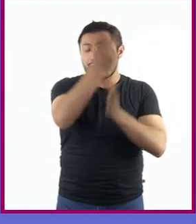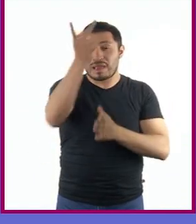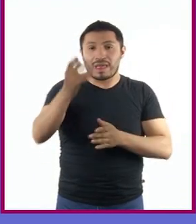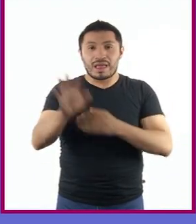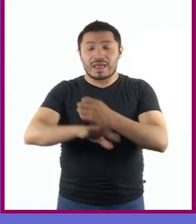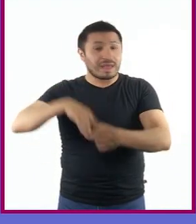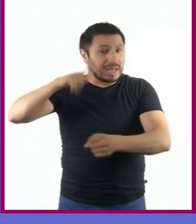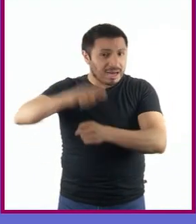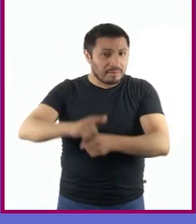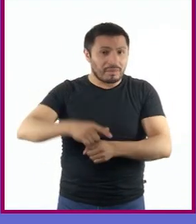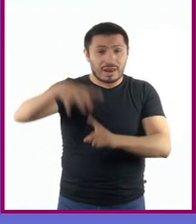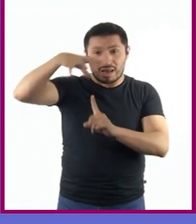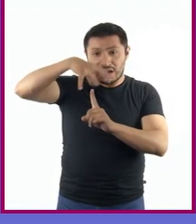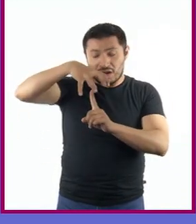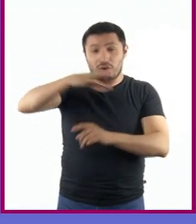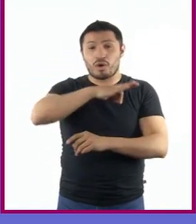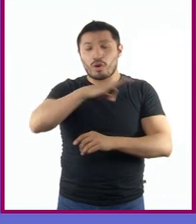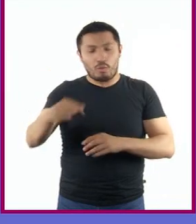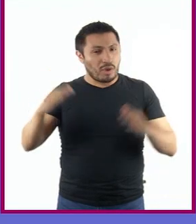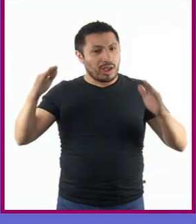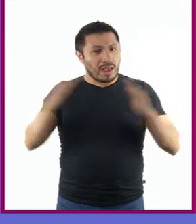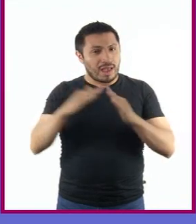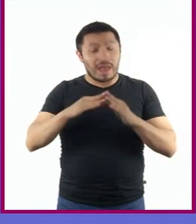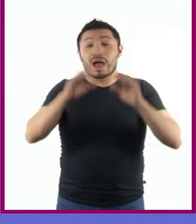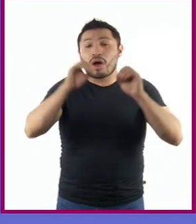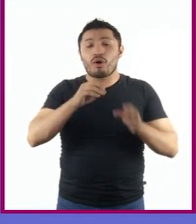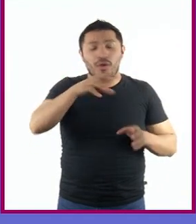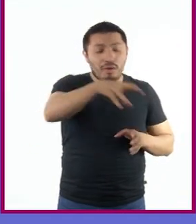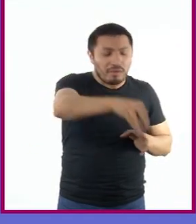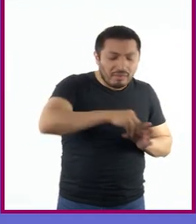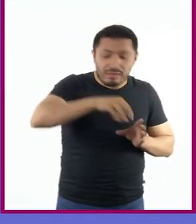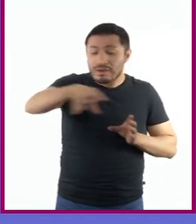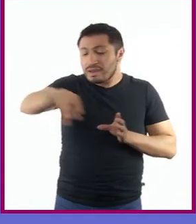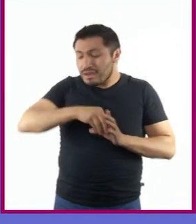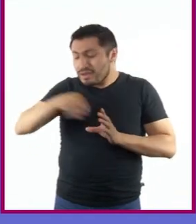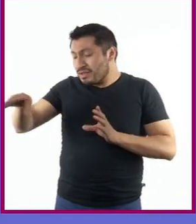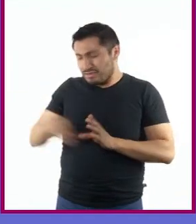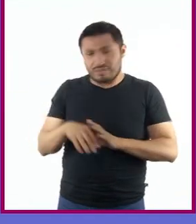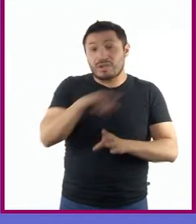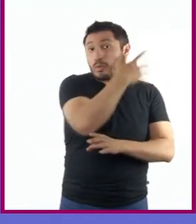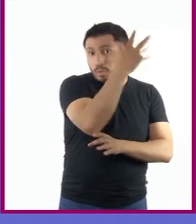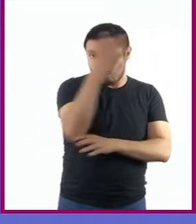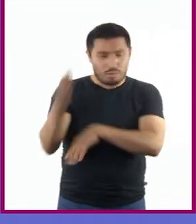animales y hongos, pueden ser domesticados o bien recolectados del medio silvestre.